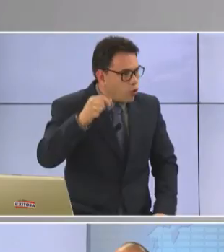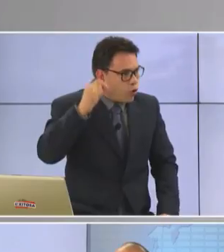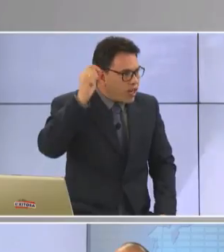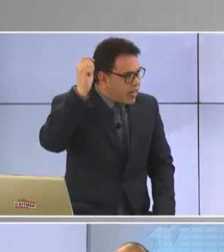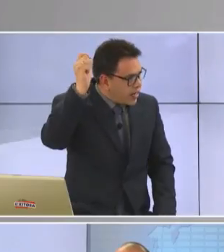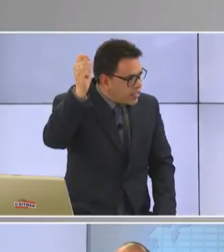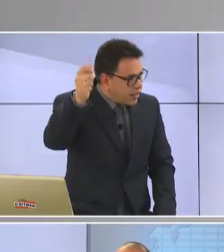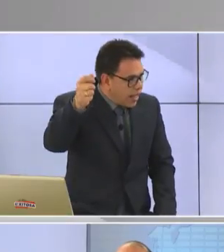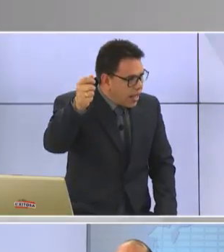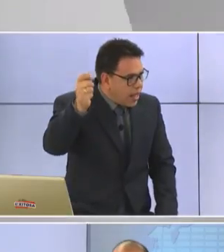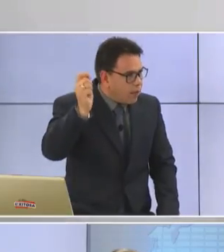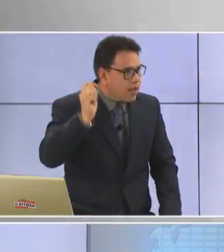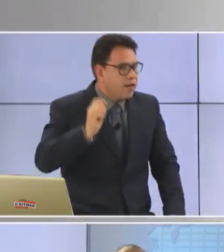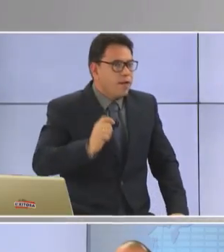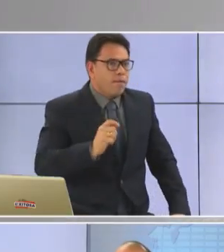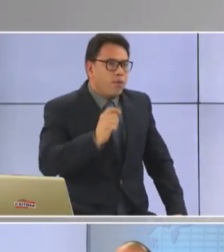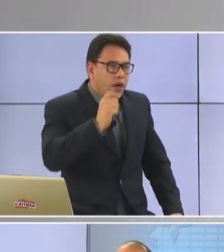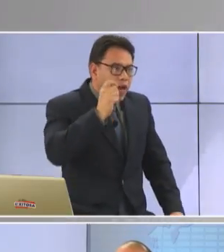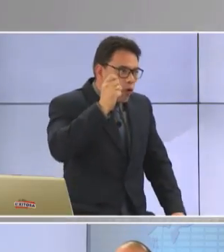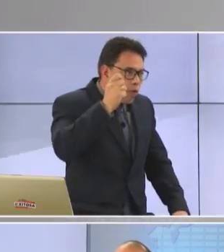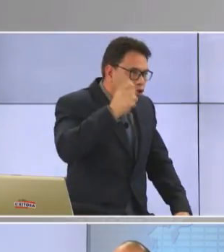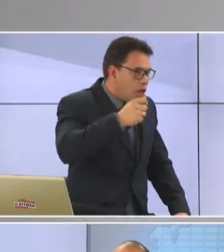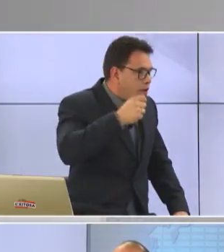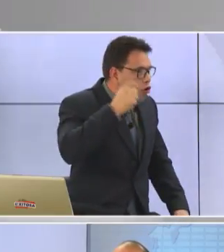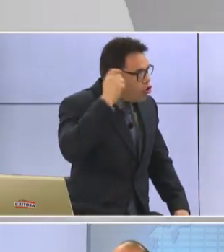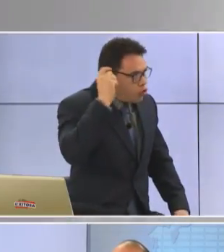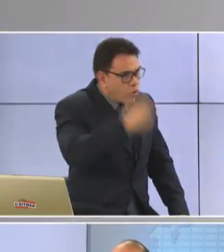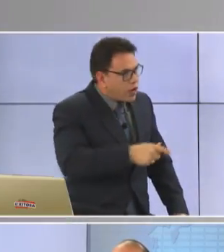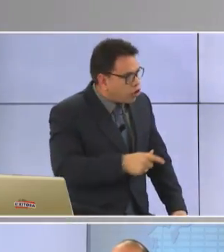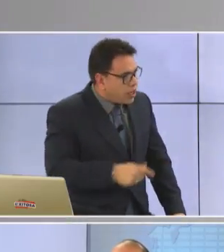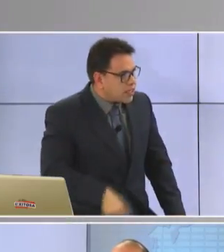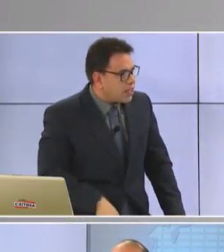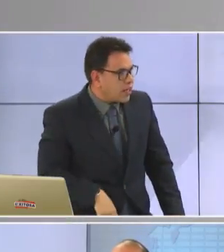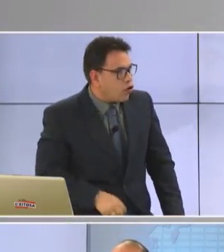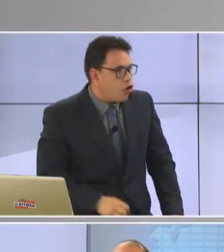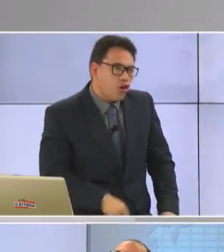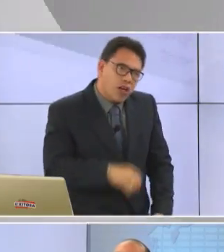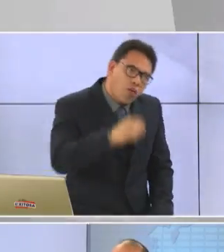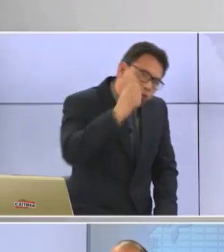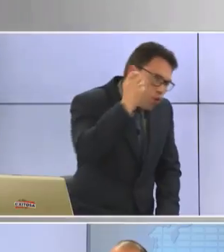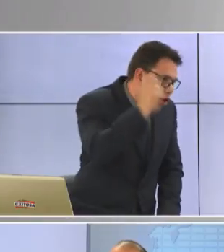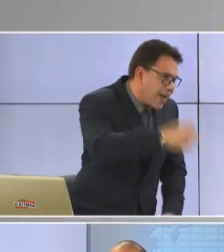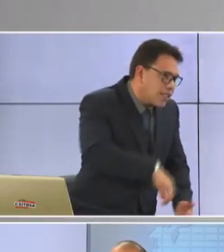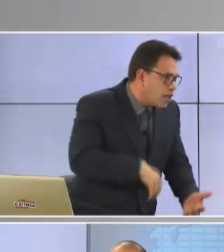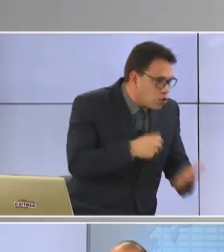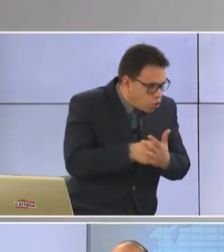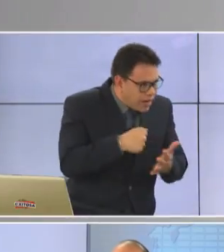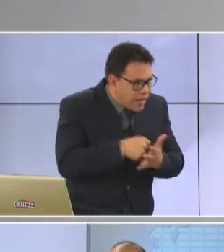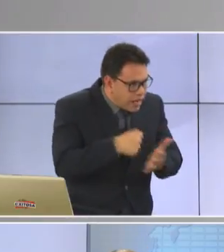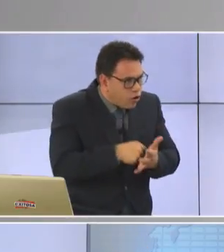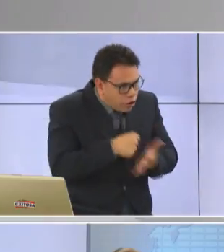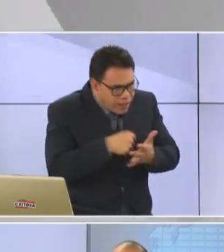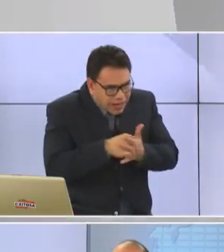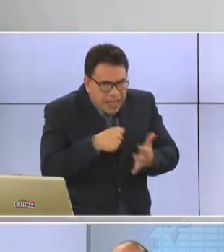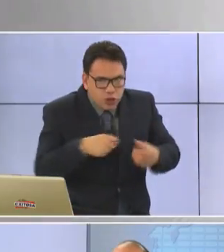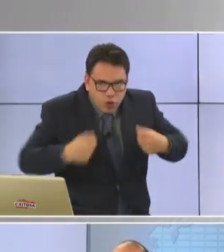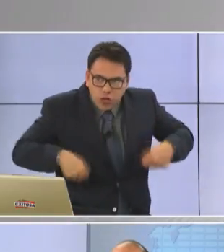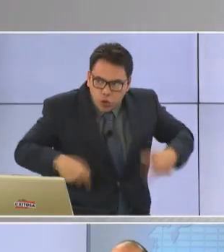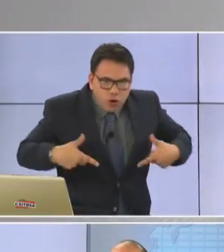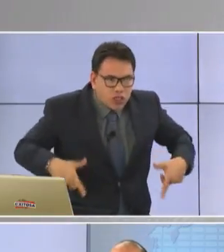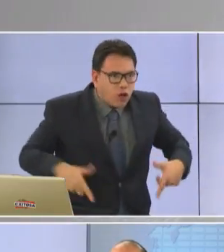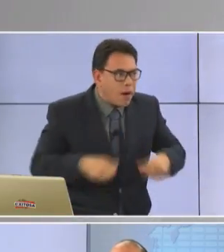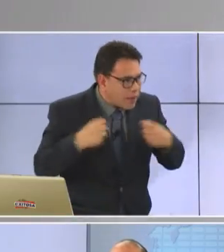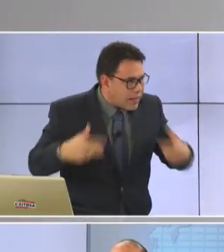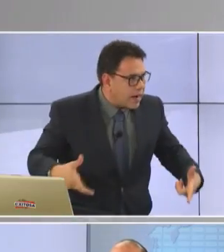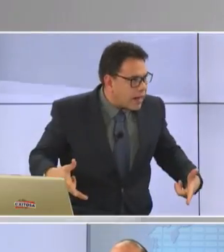se preocupó de ir a sacar el cetame, en algún momento le pidieron, oye, tu carro tiene que ser de tal color, y lo tuvo que gastar de su dinero, de la suya, de